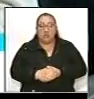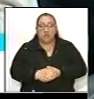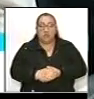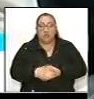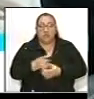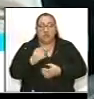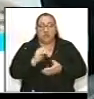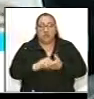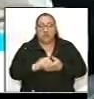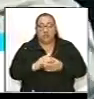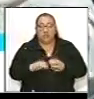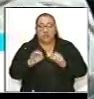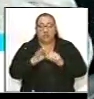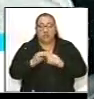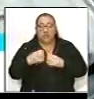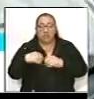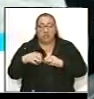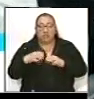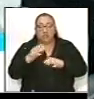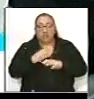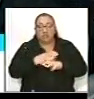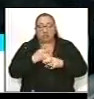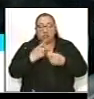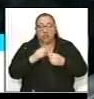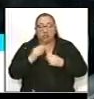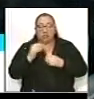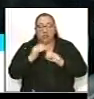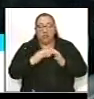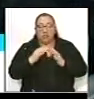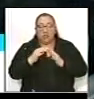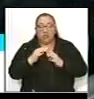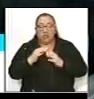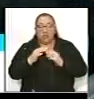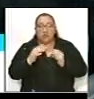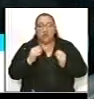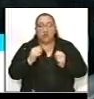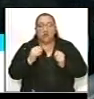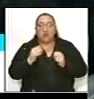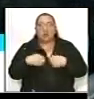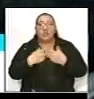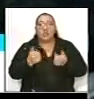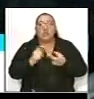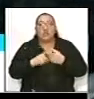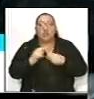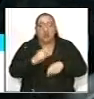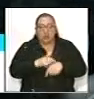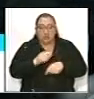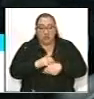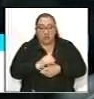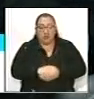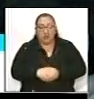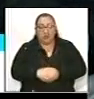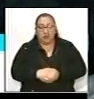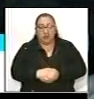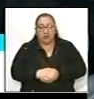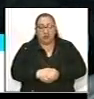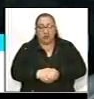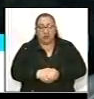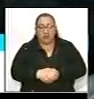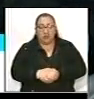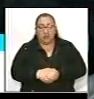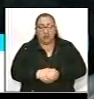una de las cosas importantes que hizo fue tratar de ordenar todo lo que se había dado hasta el momento. Esta norma,